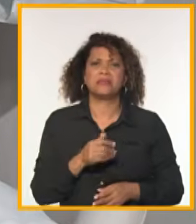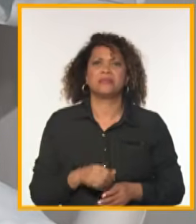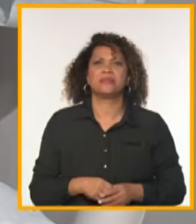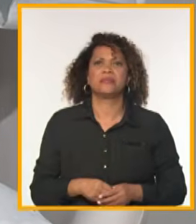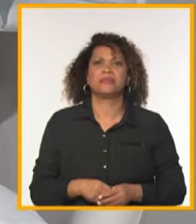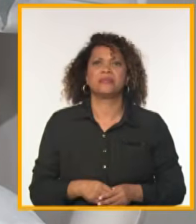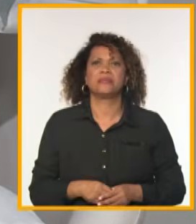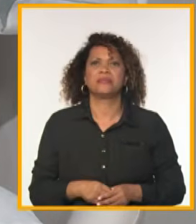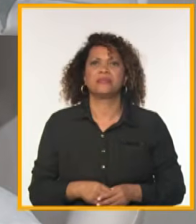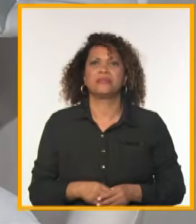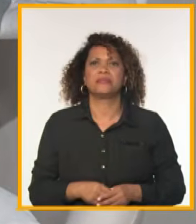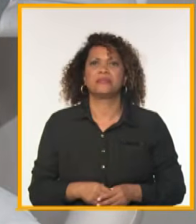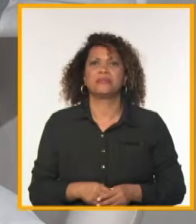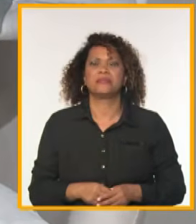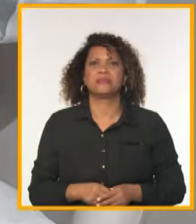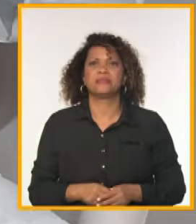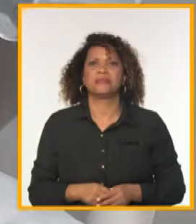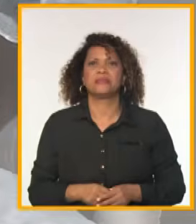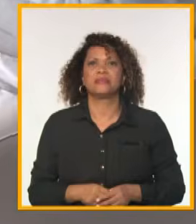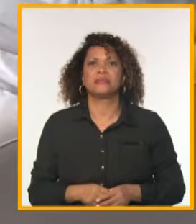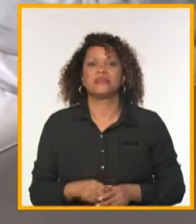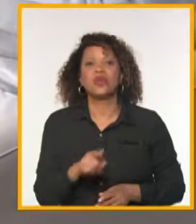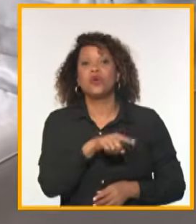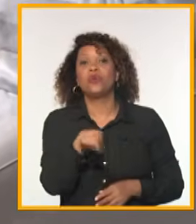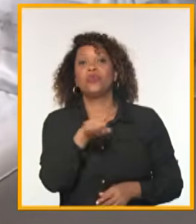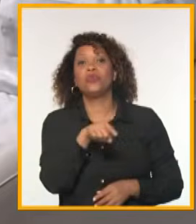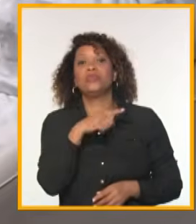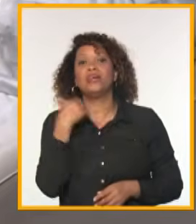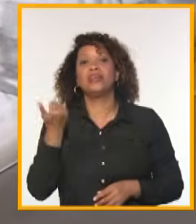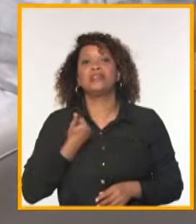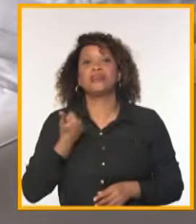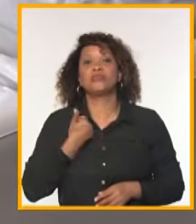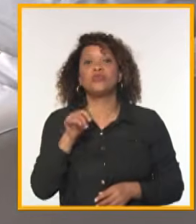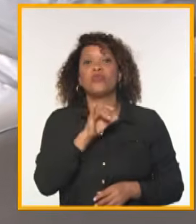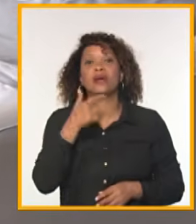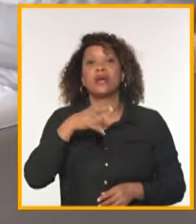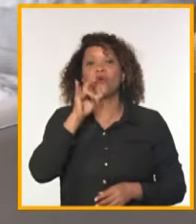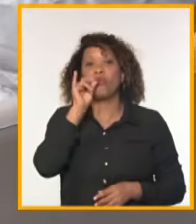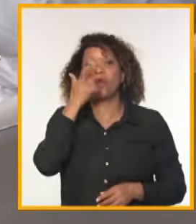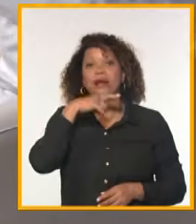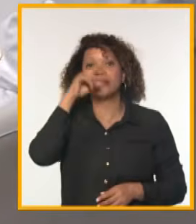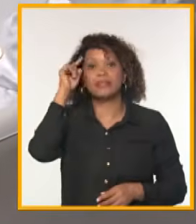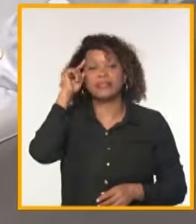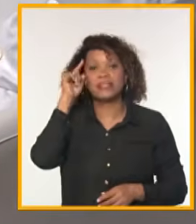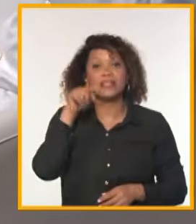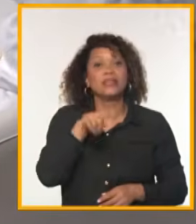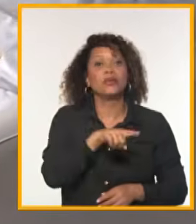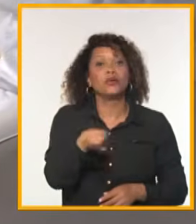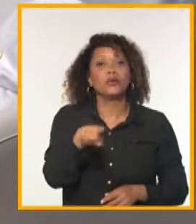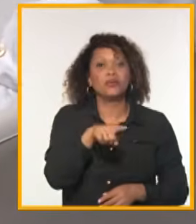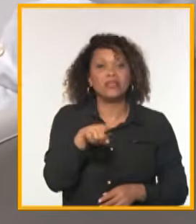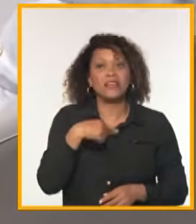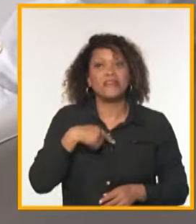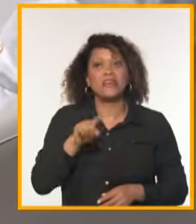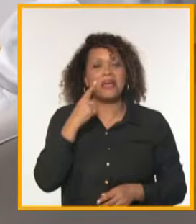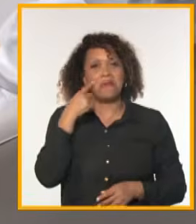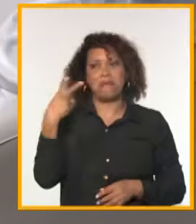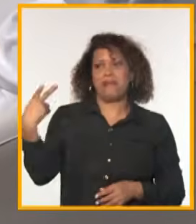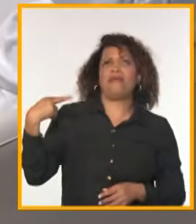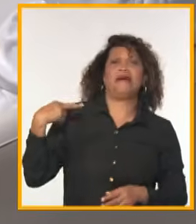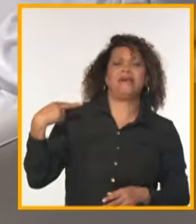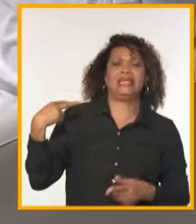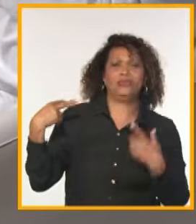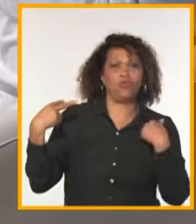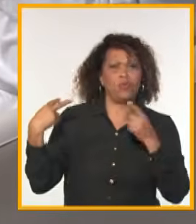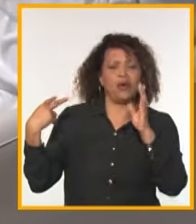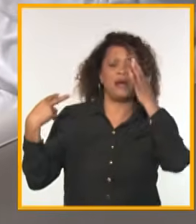Jesucristo y los 2 apóstoles. Uno de ustedes me traicionará como Judas y irá a dirigir el Sanatorio de Santiago de Las Vegas. Él me estaba mirando a mí, yo dije,